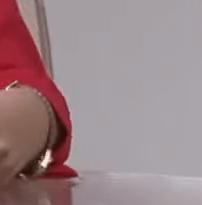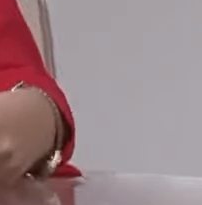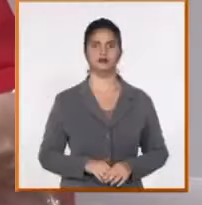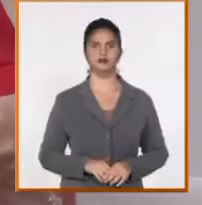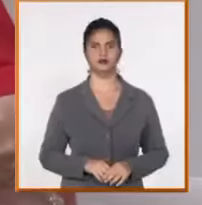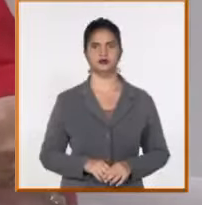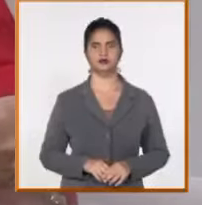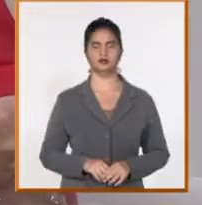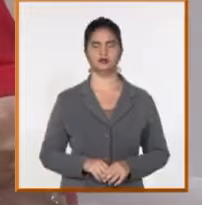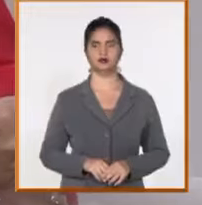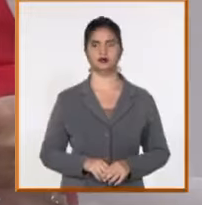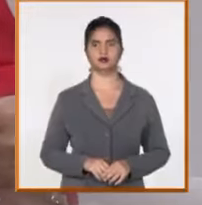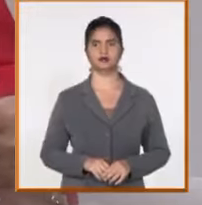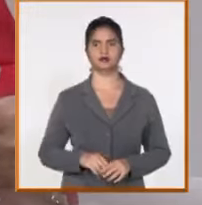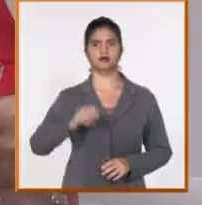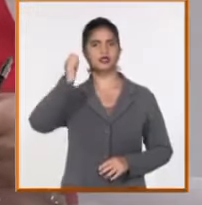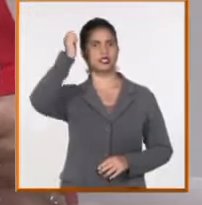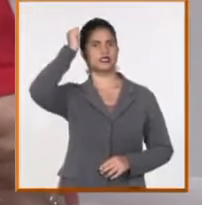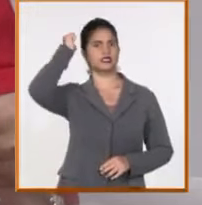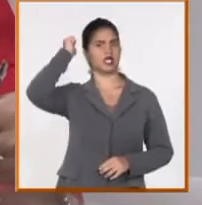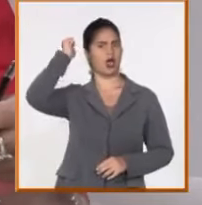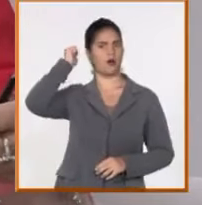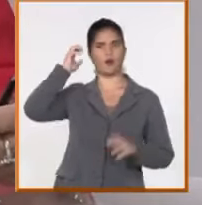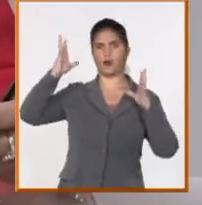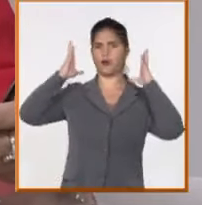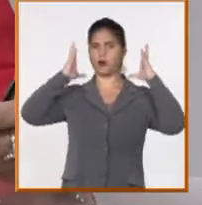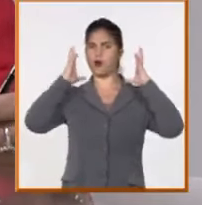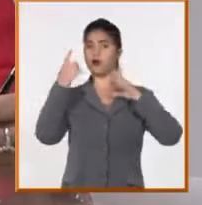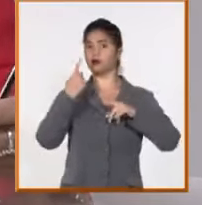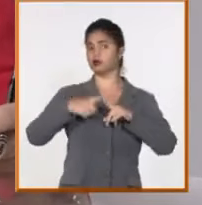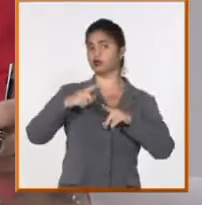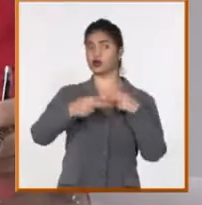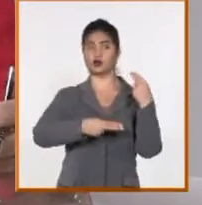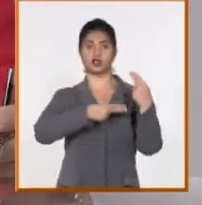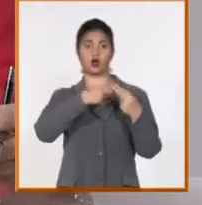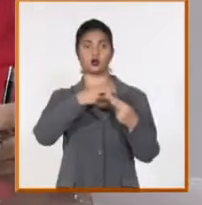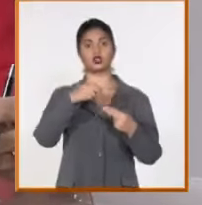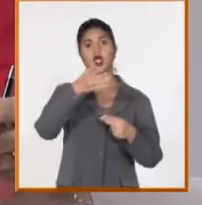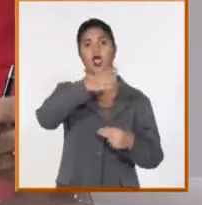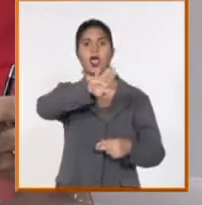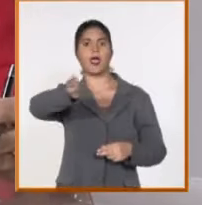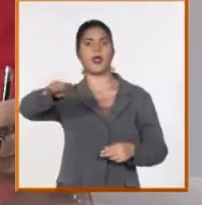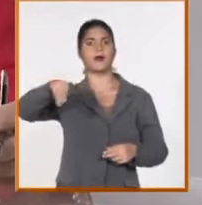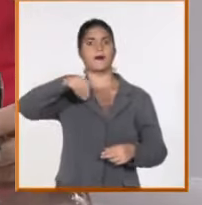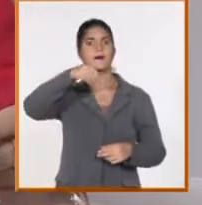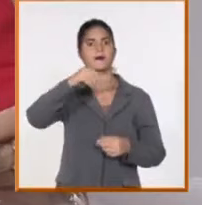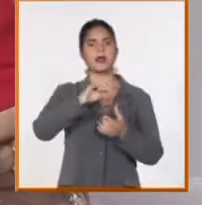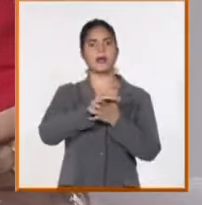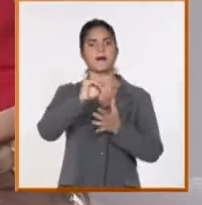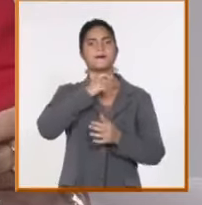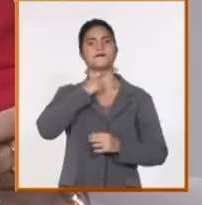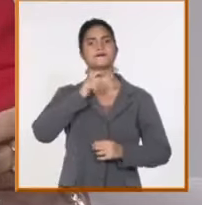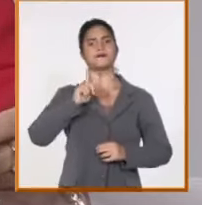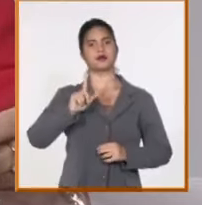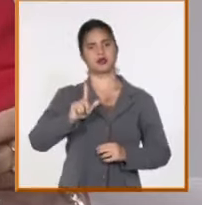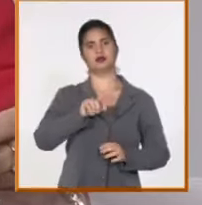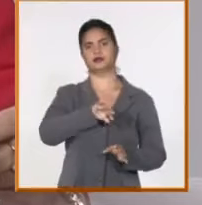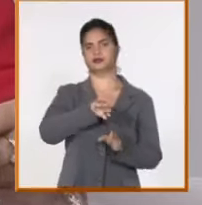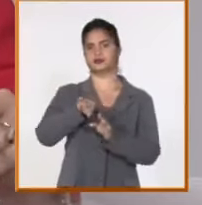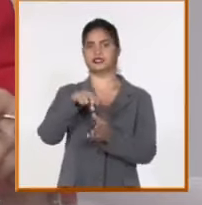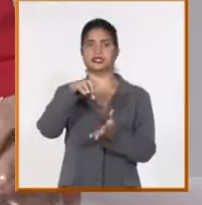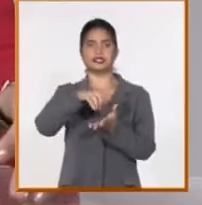hecho de miel y utilizando utilizando la miel Tenemos también el Centro Nacional de sanidad